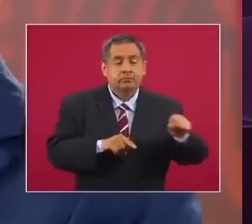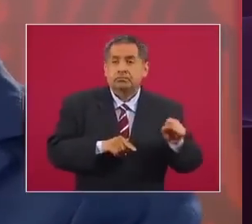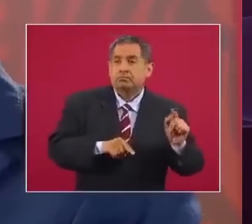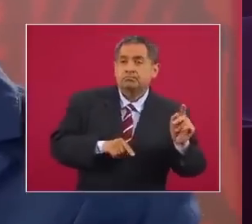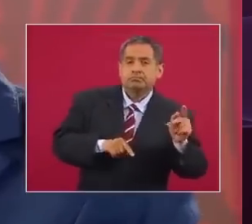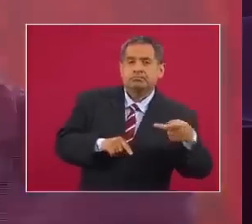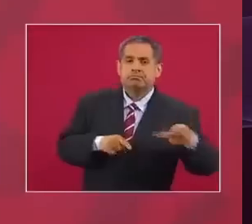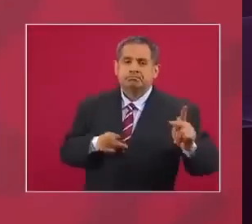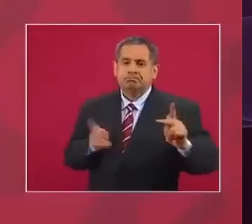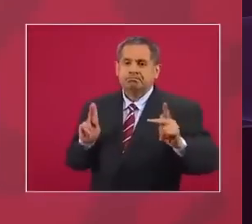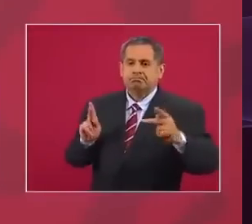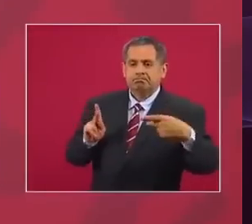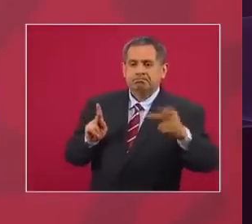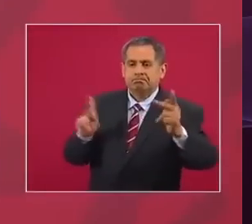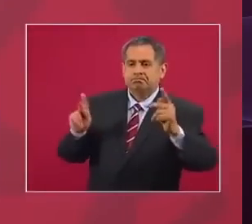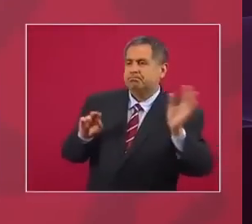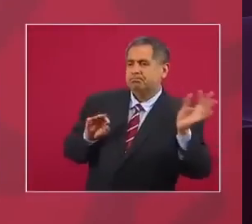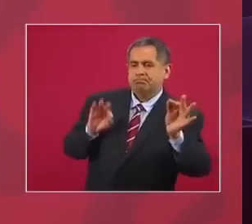bloqueando